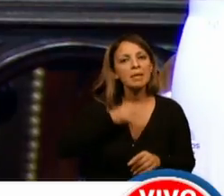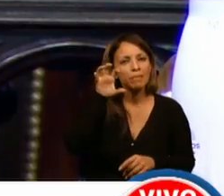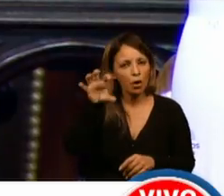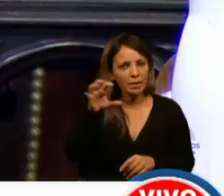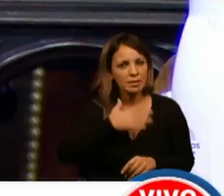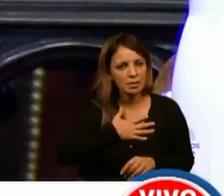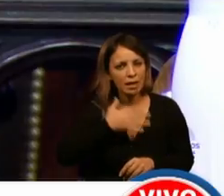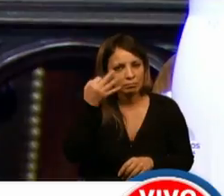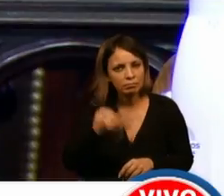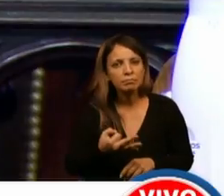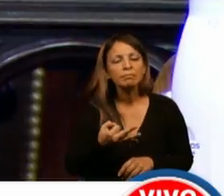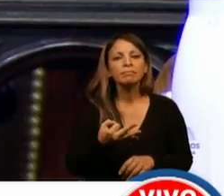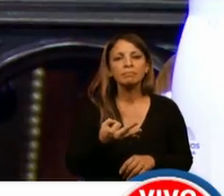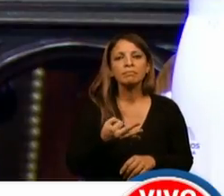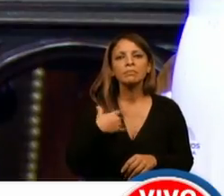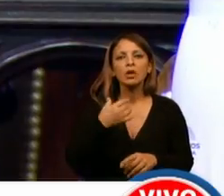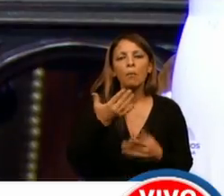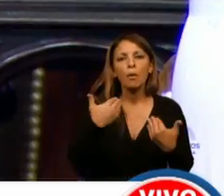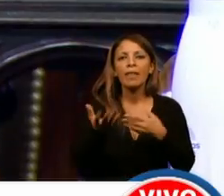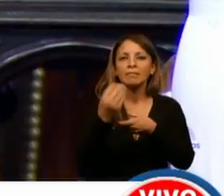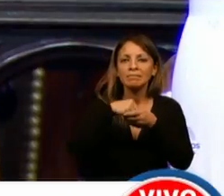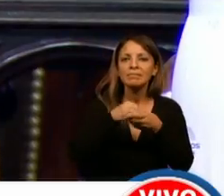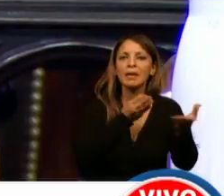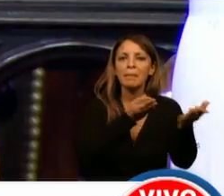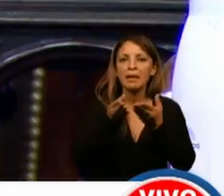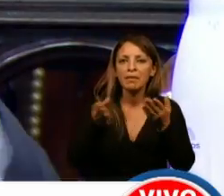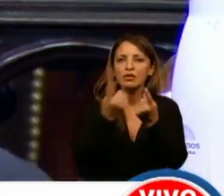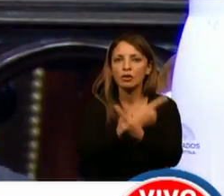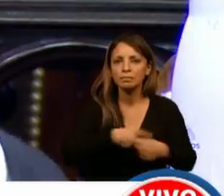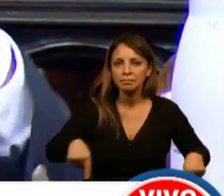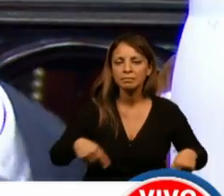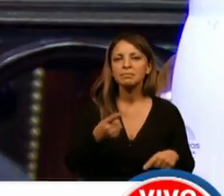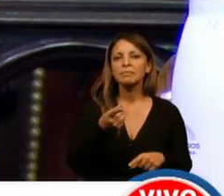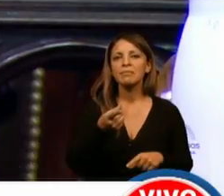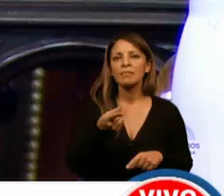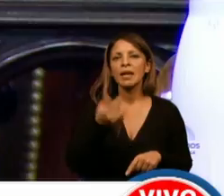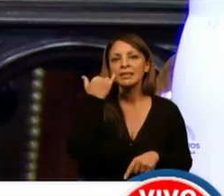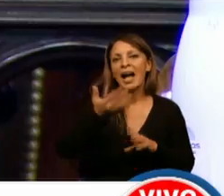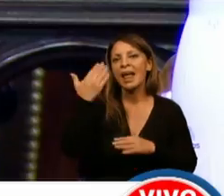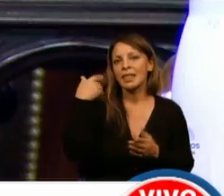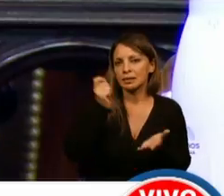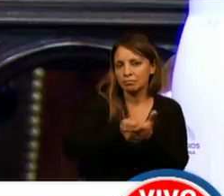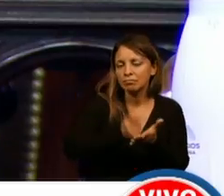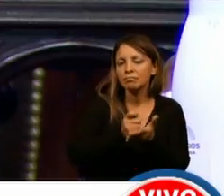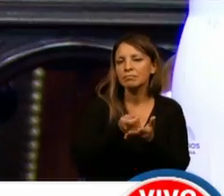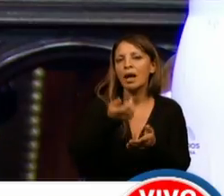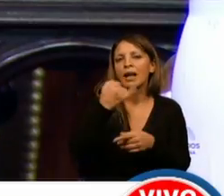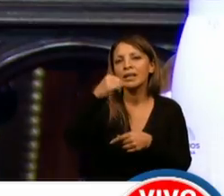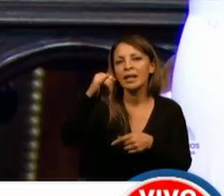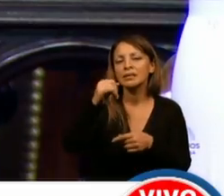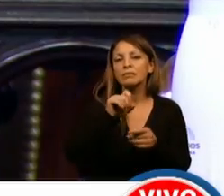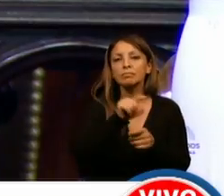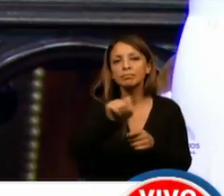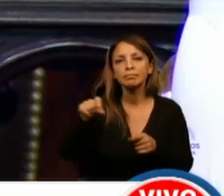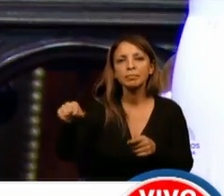le permite incorporar y gozar estos beneficios insisto que ya venían pagando los nueve cargos a 14